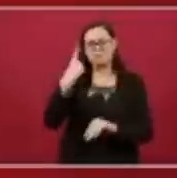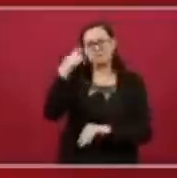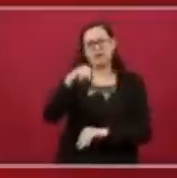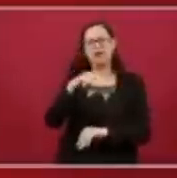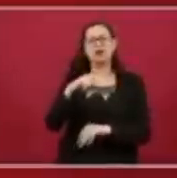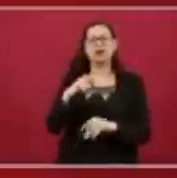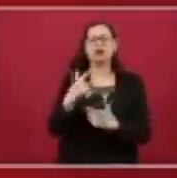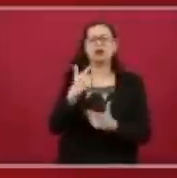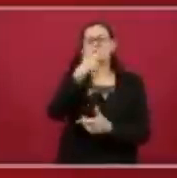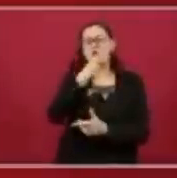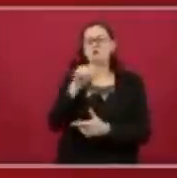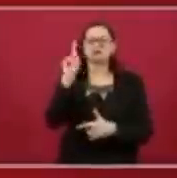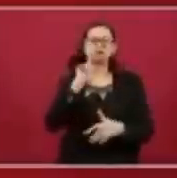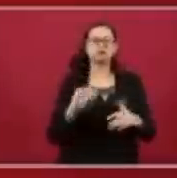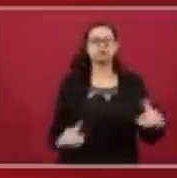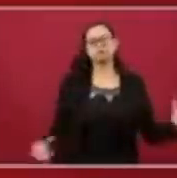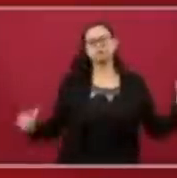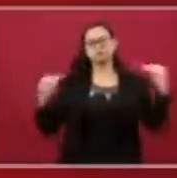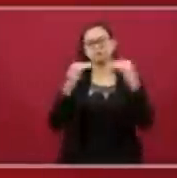y mujeres.